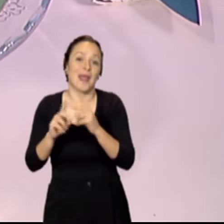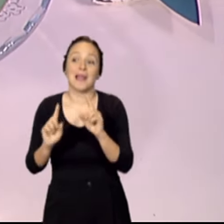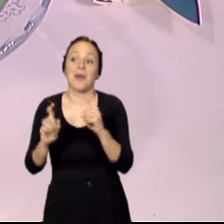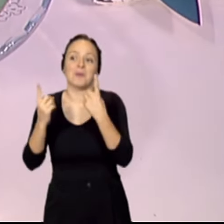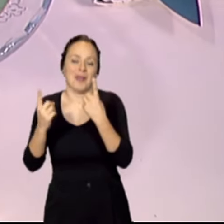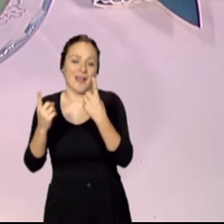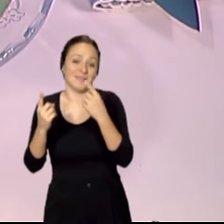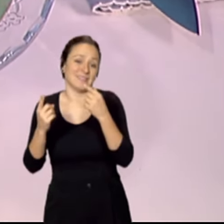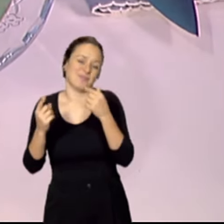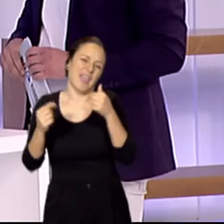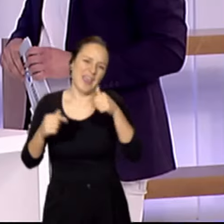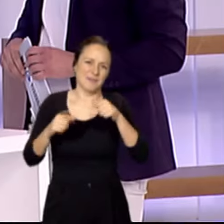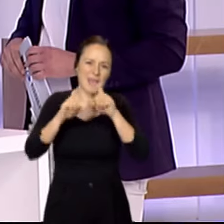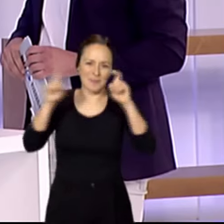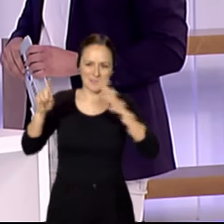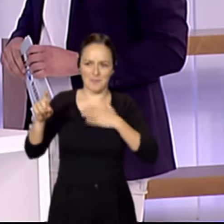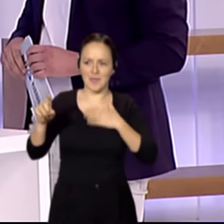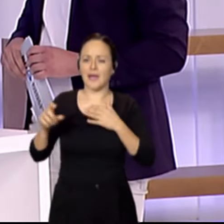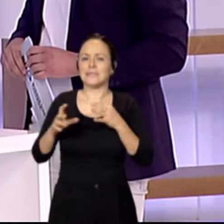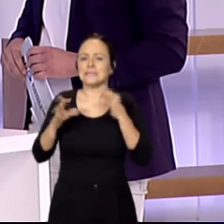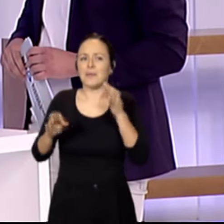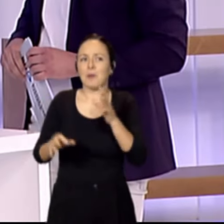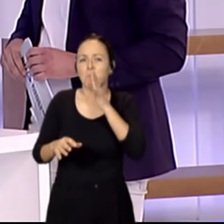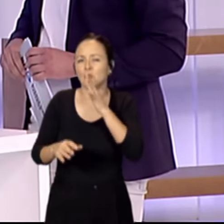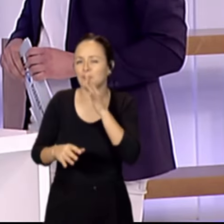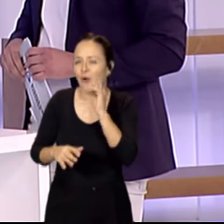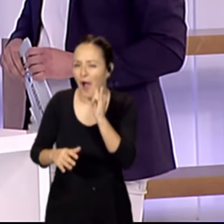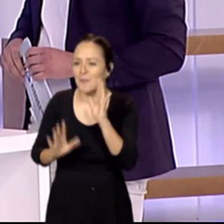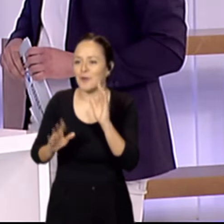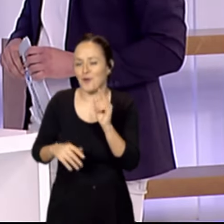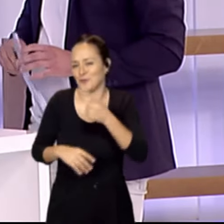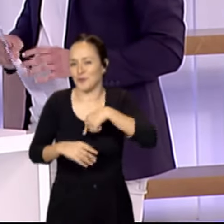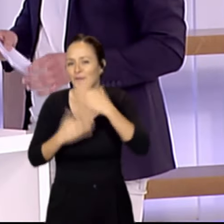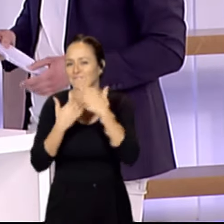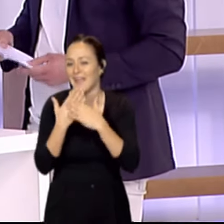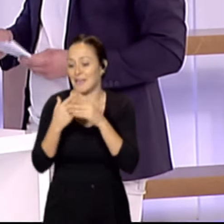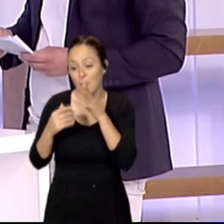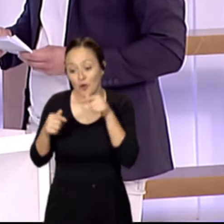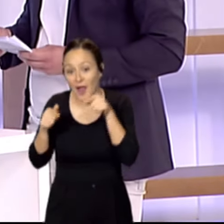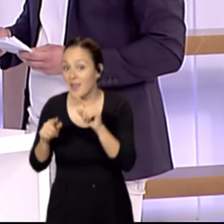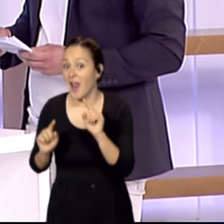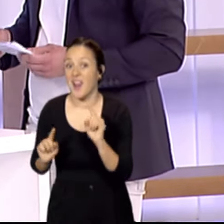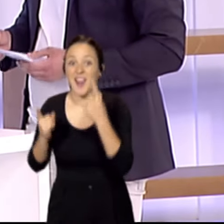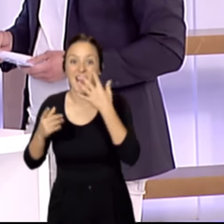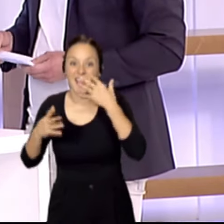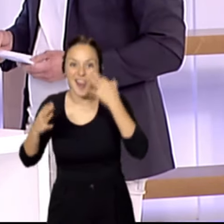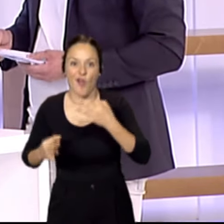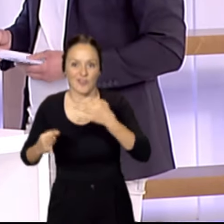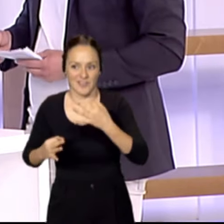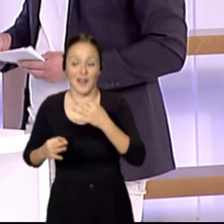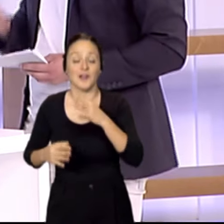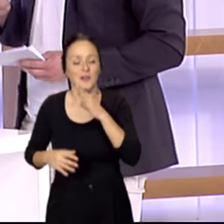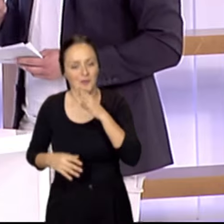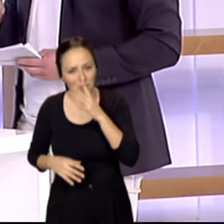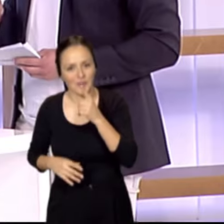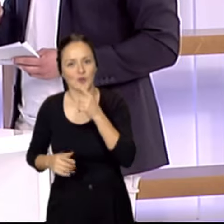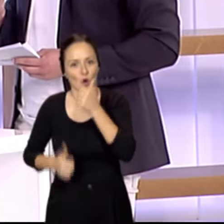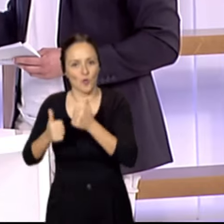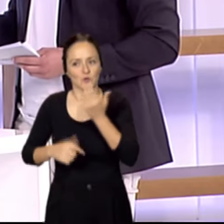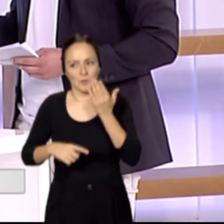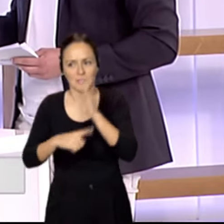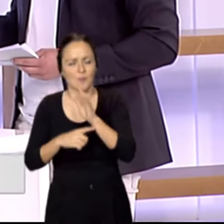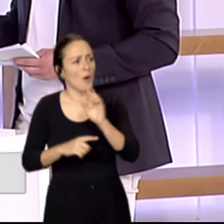chisque tiene tiene un por qué pero bueno con ella comenzamos con la original y con ella fue con la que nos presentamos en el concurso Es la primera vez que